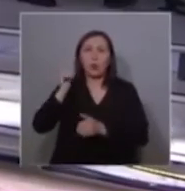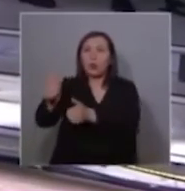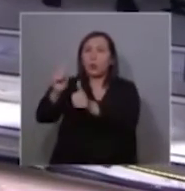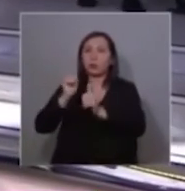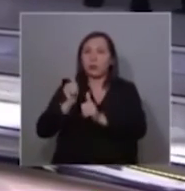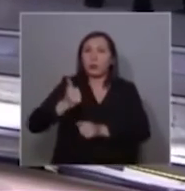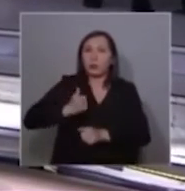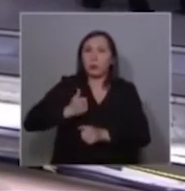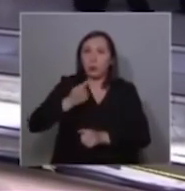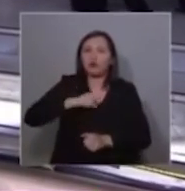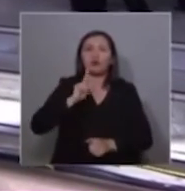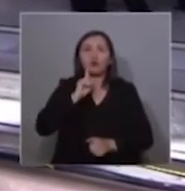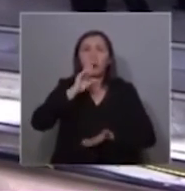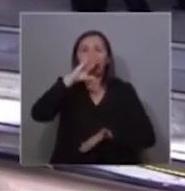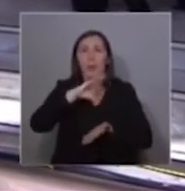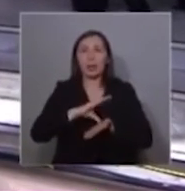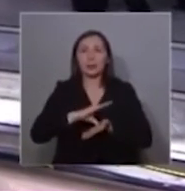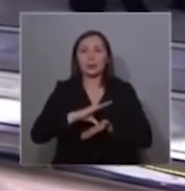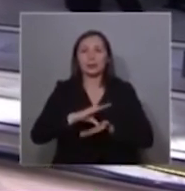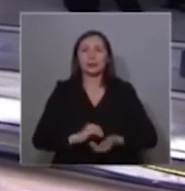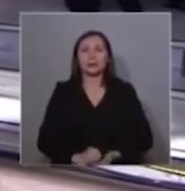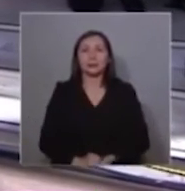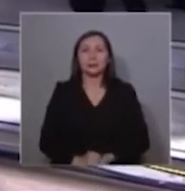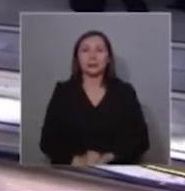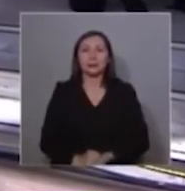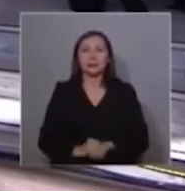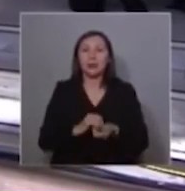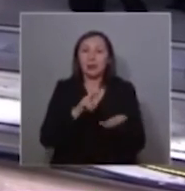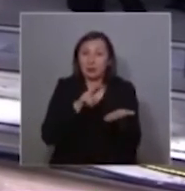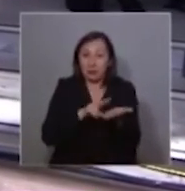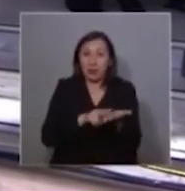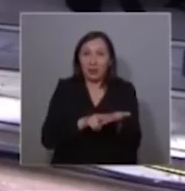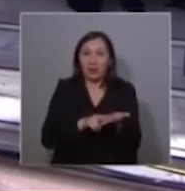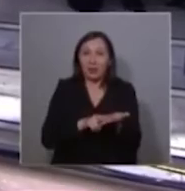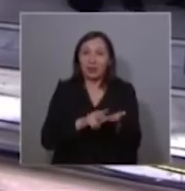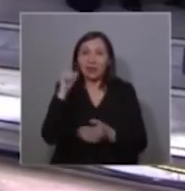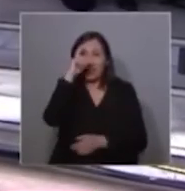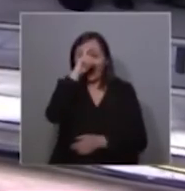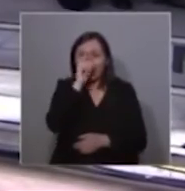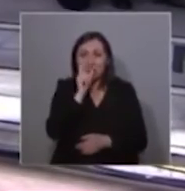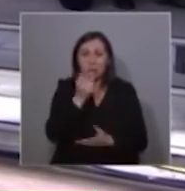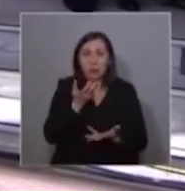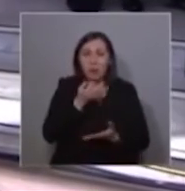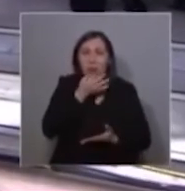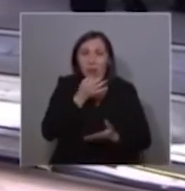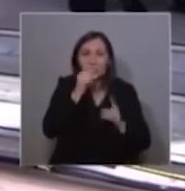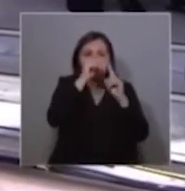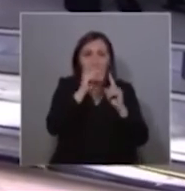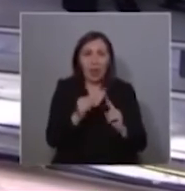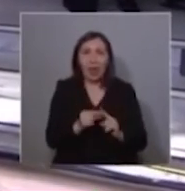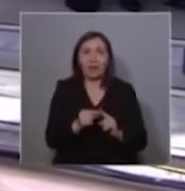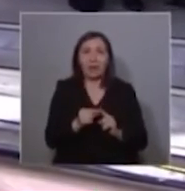también de los 24 ministerios 14 se les dieron a mujeres eso es muy importante